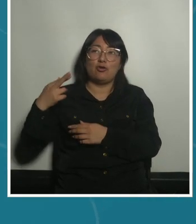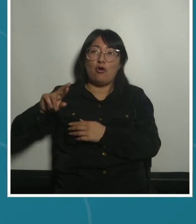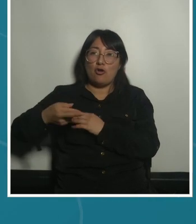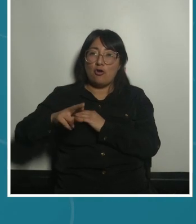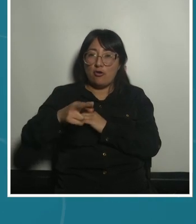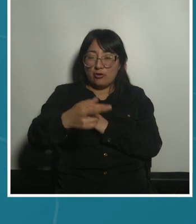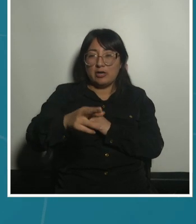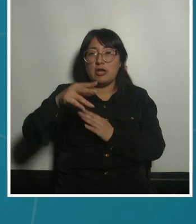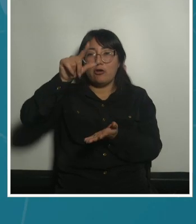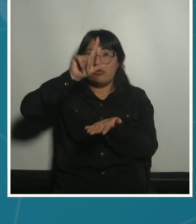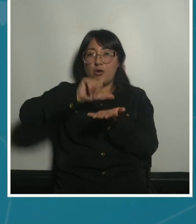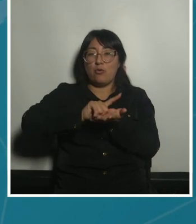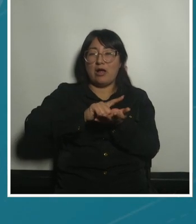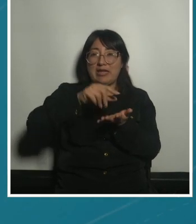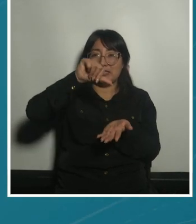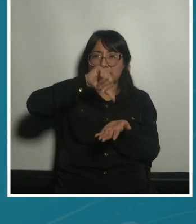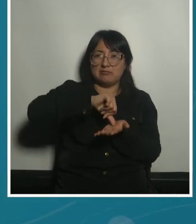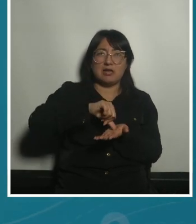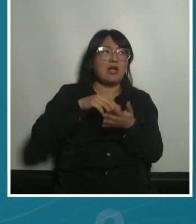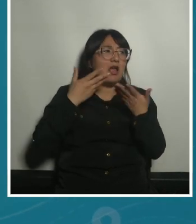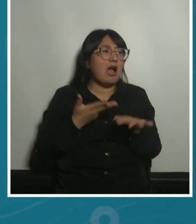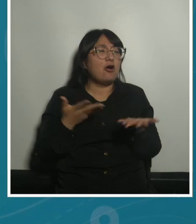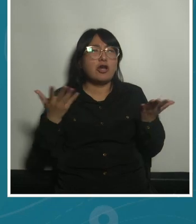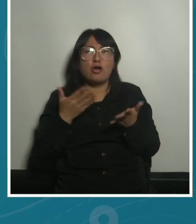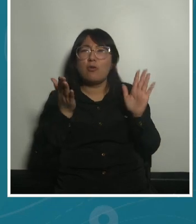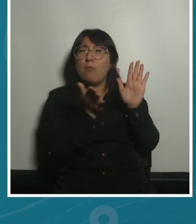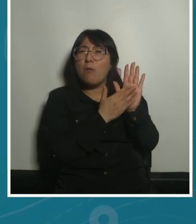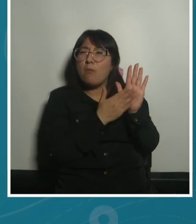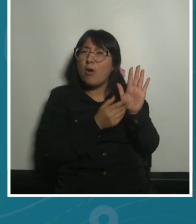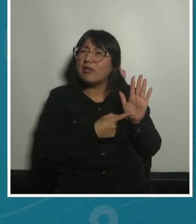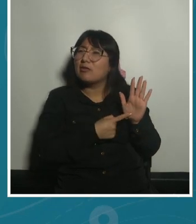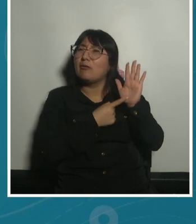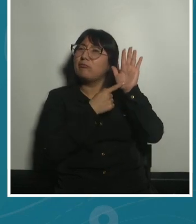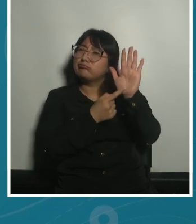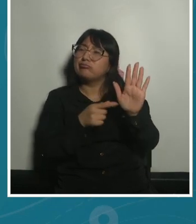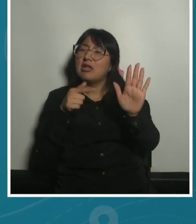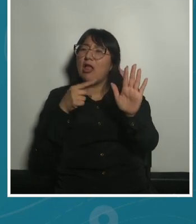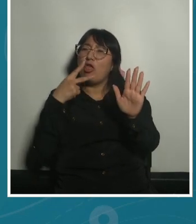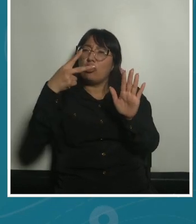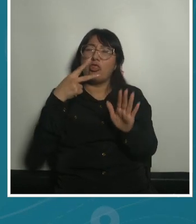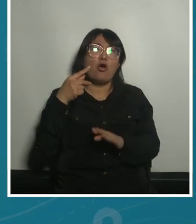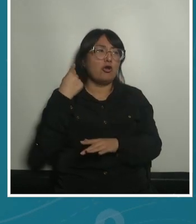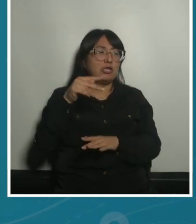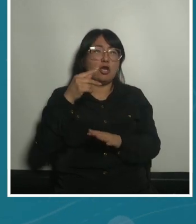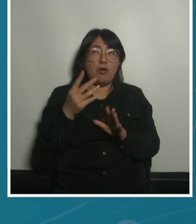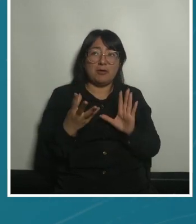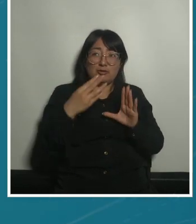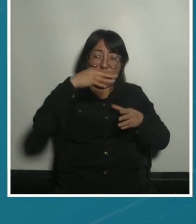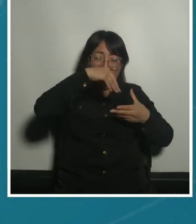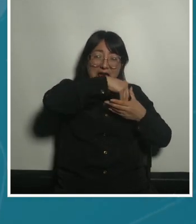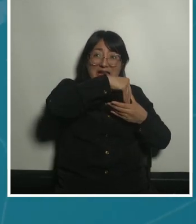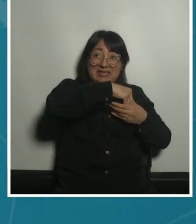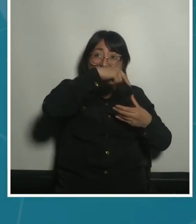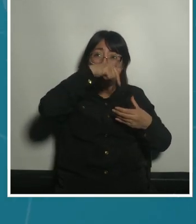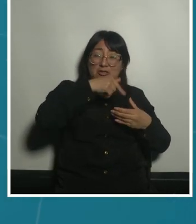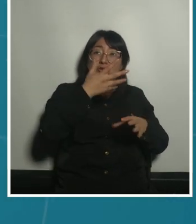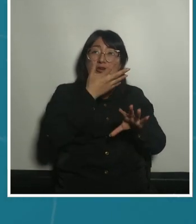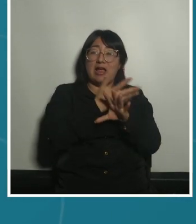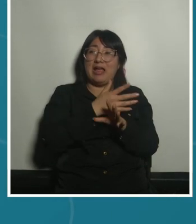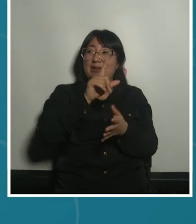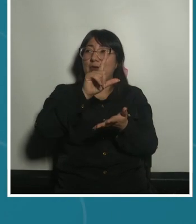andinos de la zona central. ¿Y cómo se demuestra entonces que hacia 2 kilómetros hacia el interior tenemos zona